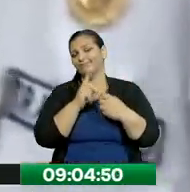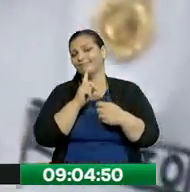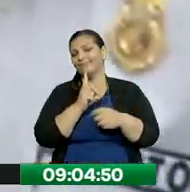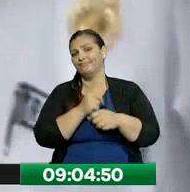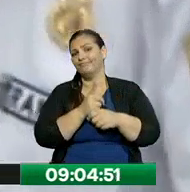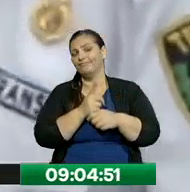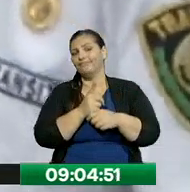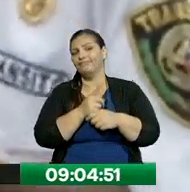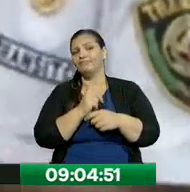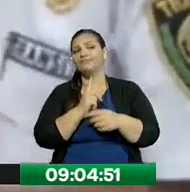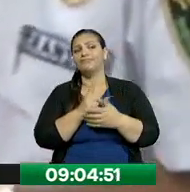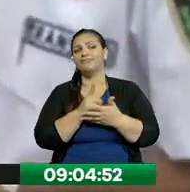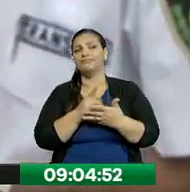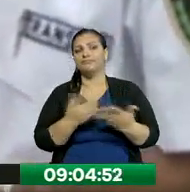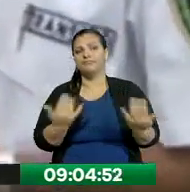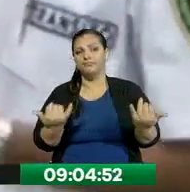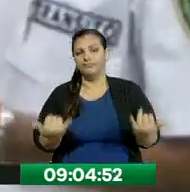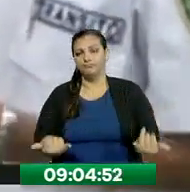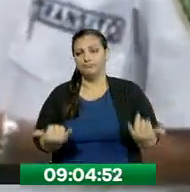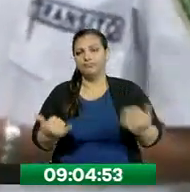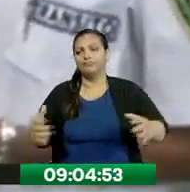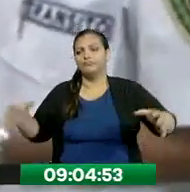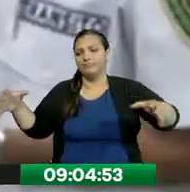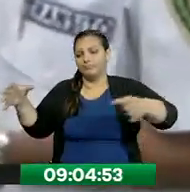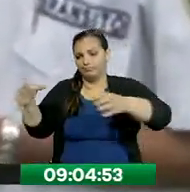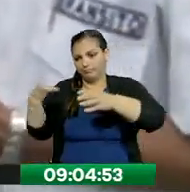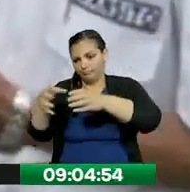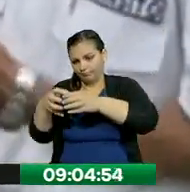que solucionarlo como equipo.